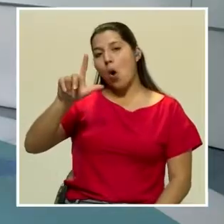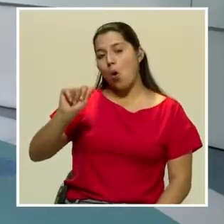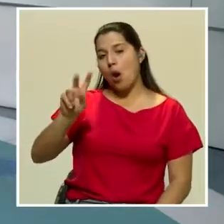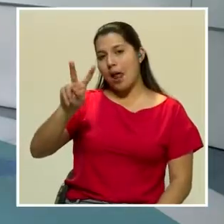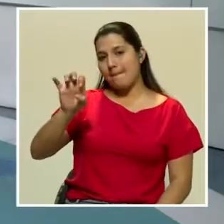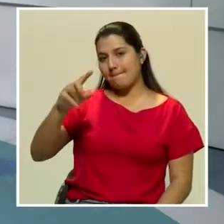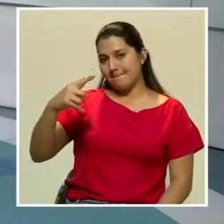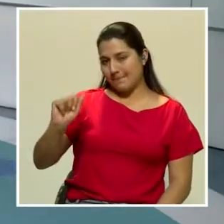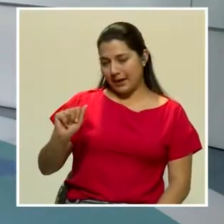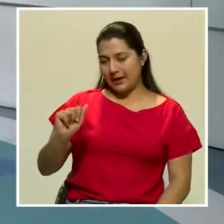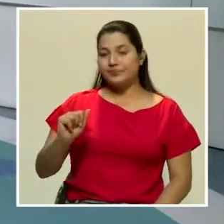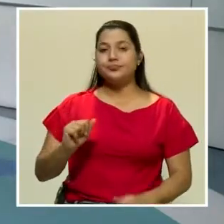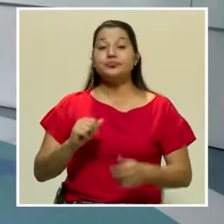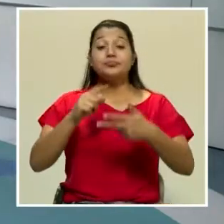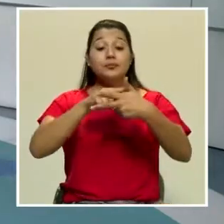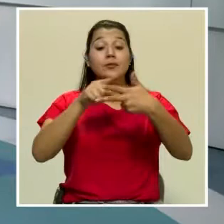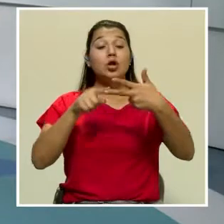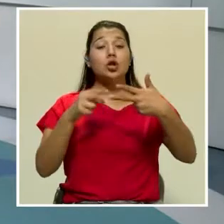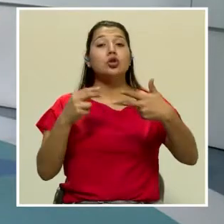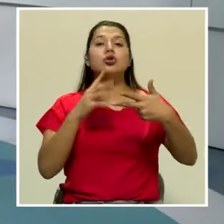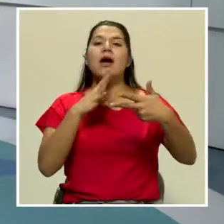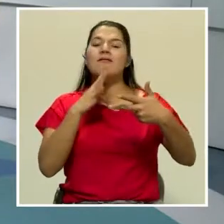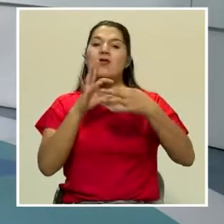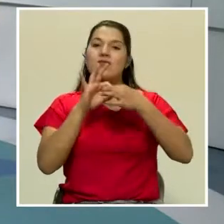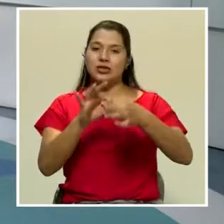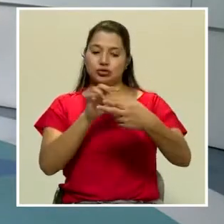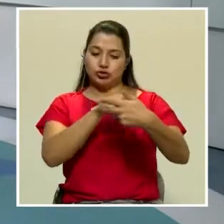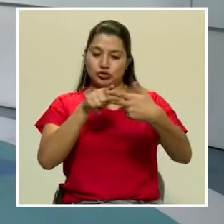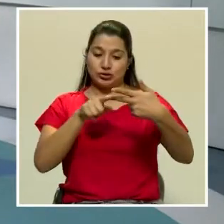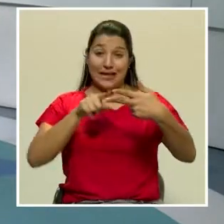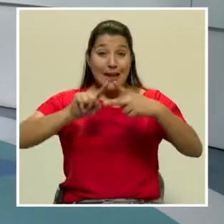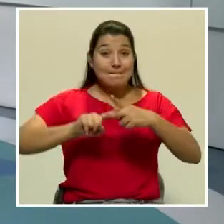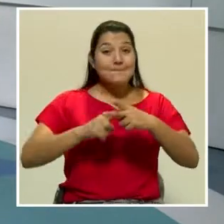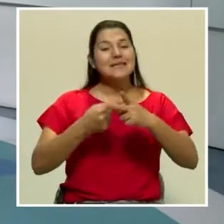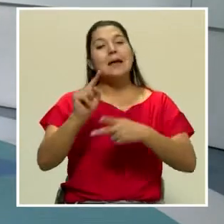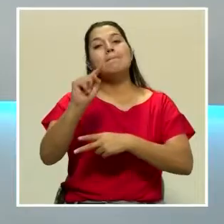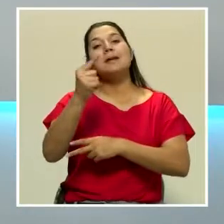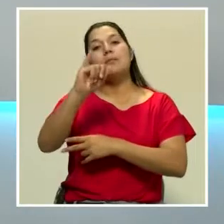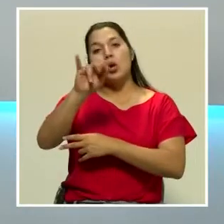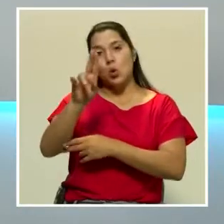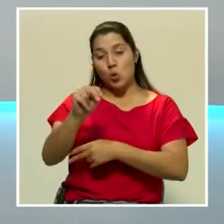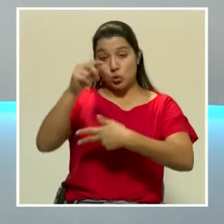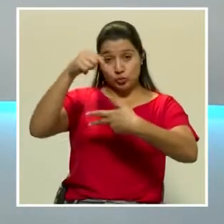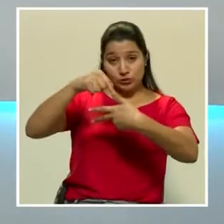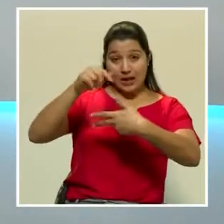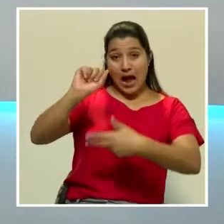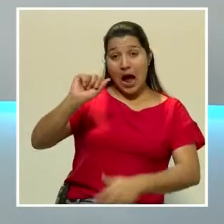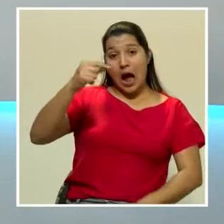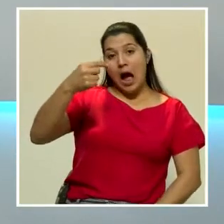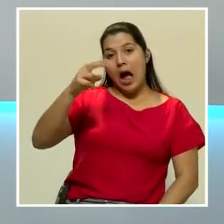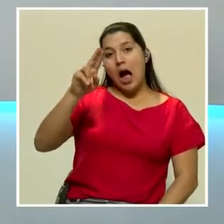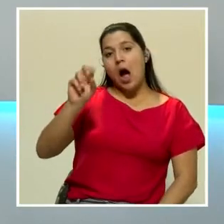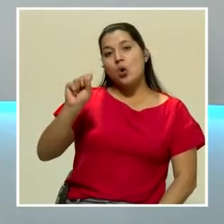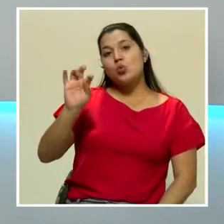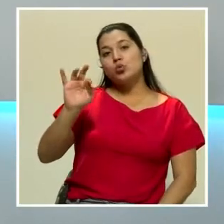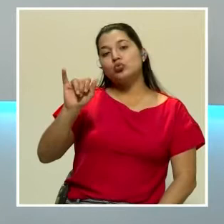asumirán estos 3 ministerios a partir del próximo 1 de junio. En el caso de Agustín Castro, él es